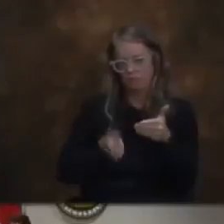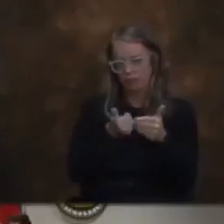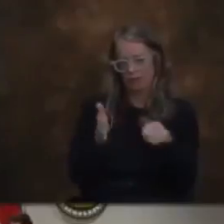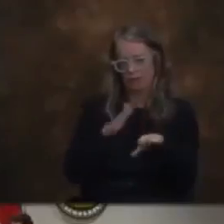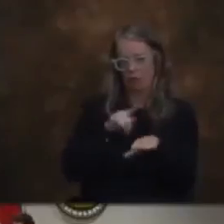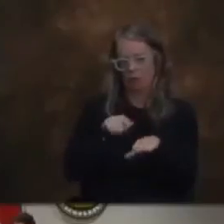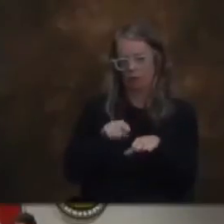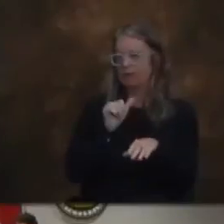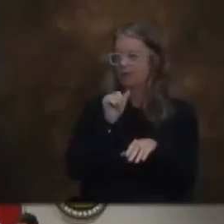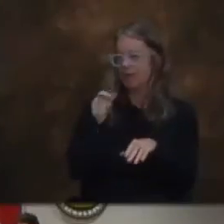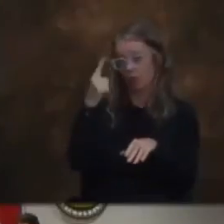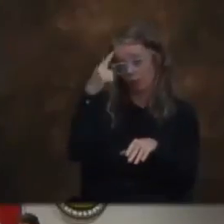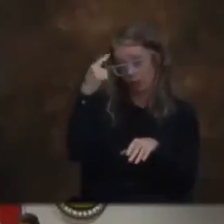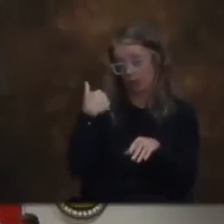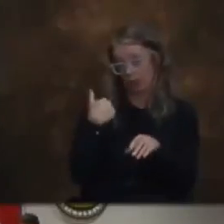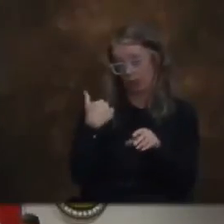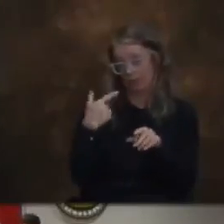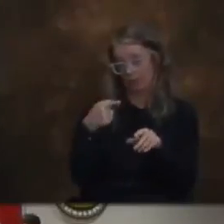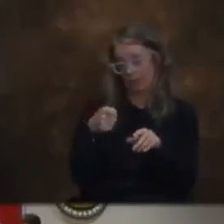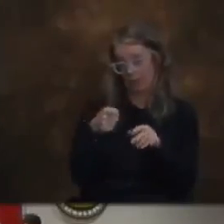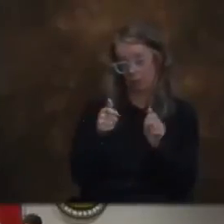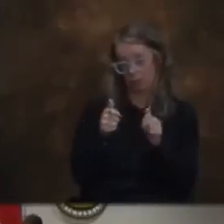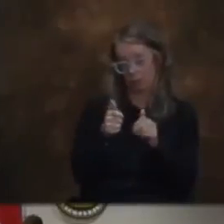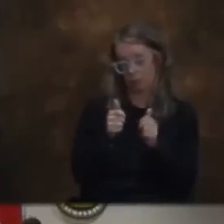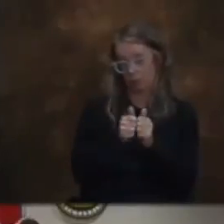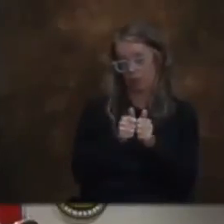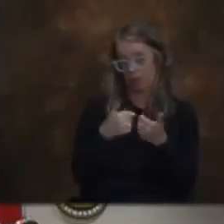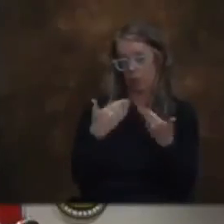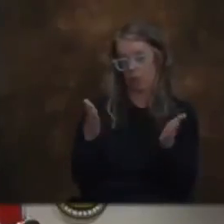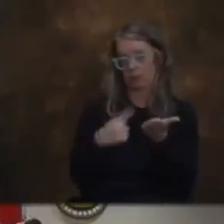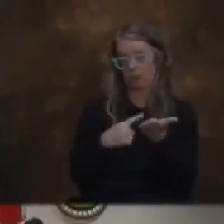abierta así que vamos a hacerlo si lo vamos a hacer ahorita